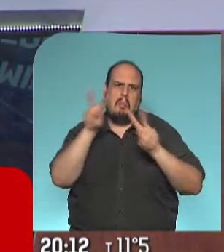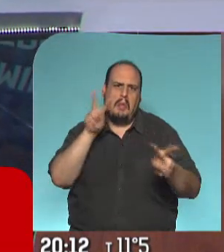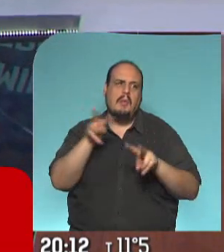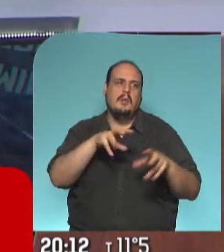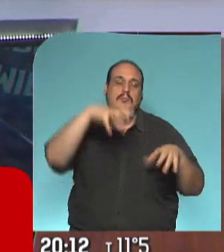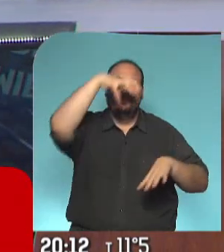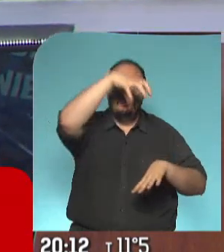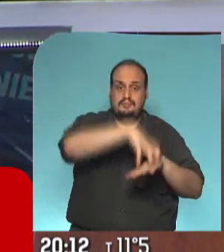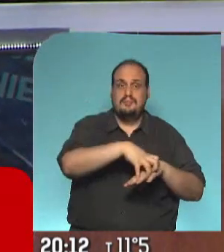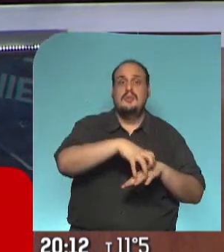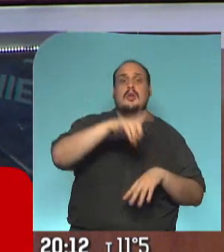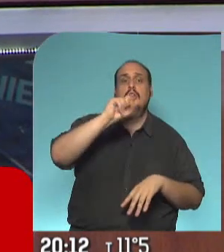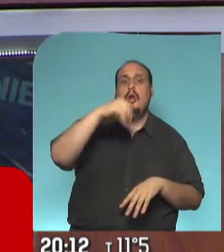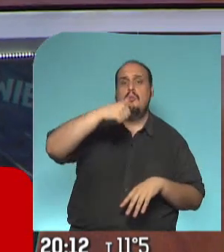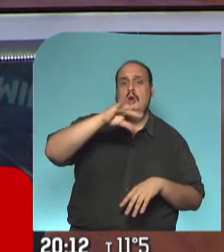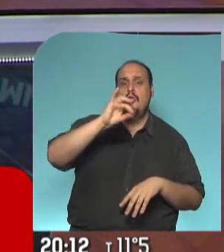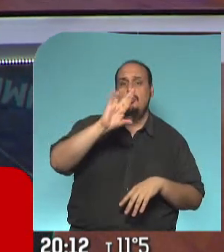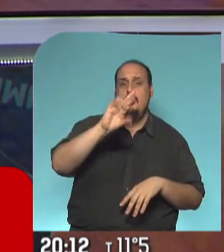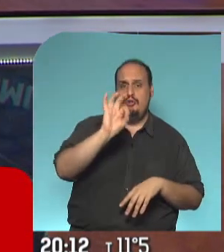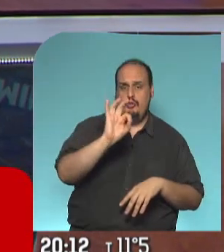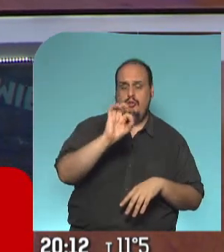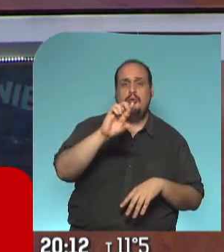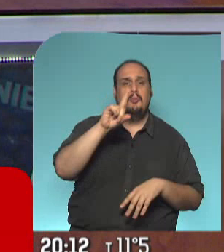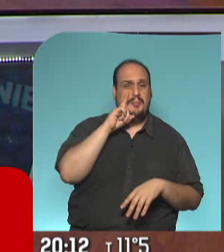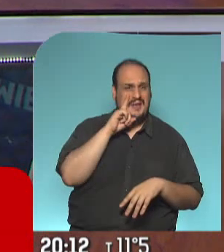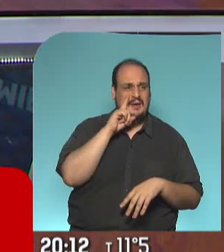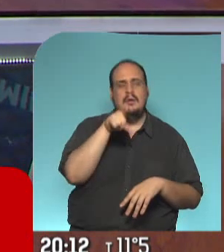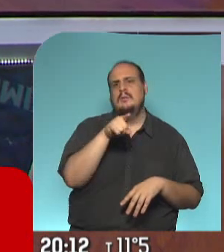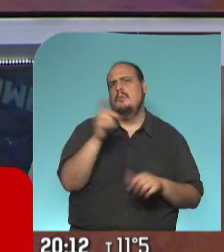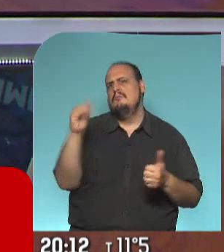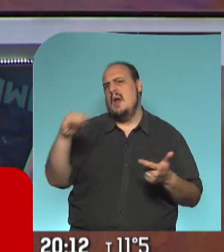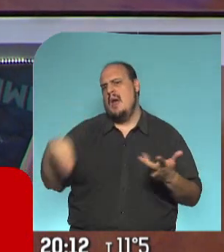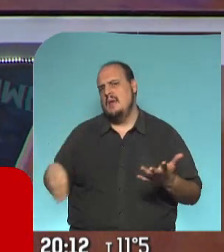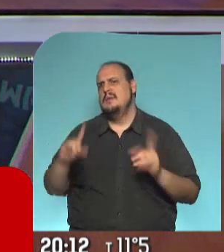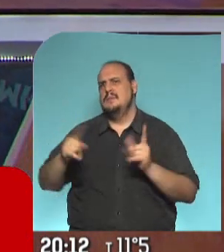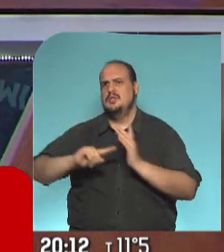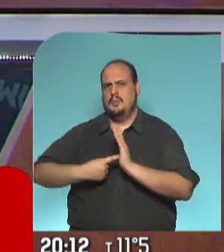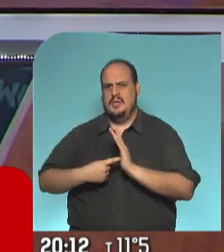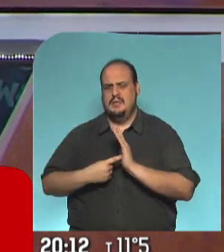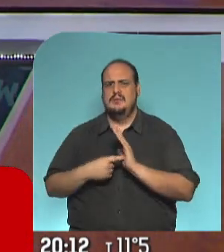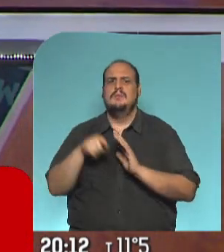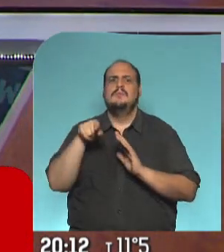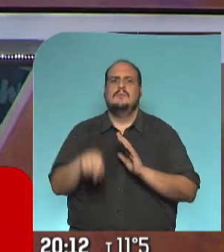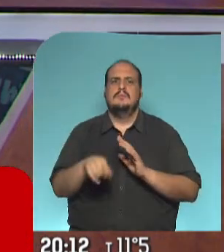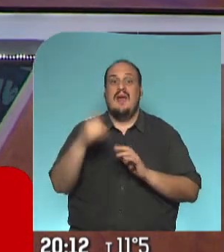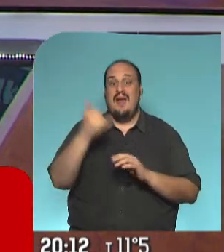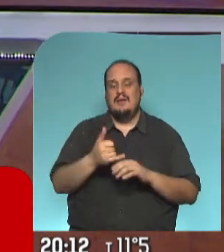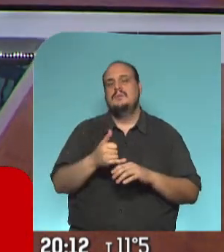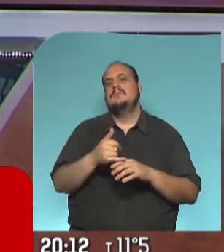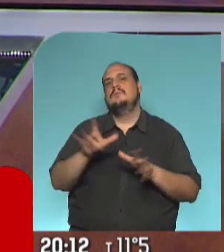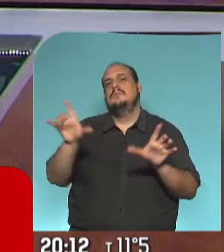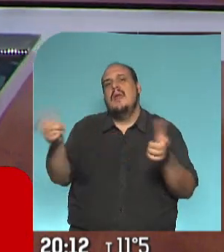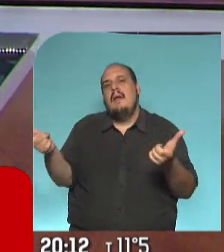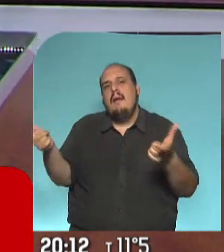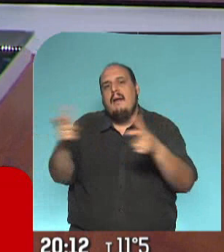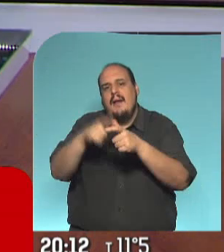Comodoro Pi, pero esto va mucho más allá de los tribunales de Comodoro Pi y de la Ciudad de Buenos Aires. Por eso hablamos de la unificación de las cámaras de apelaciones, de